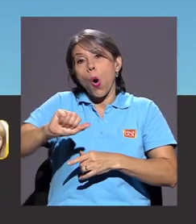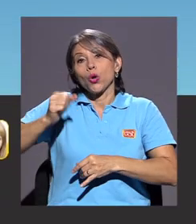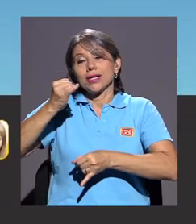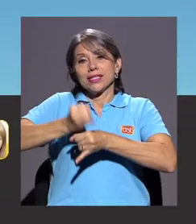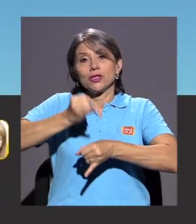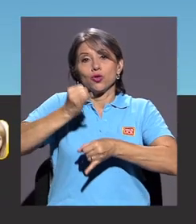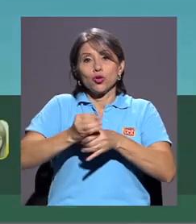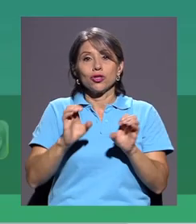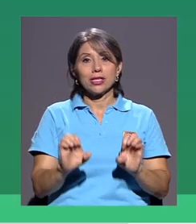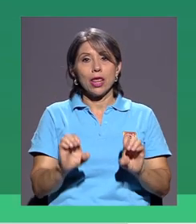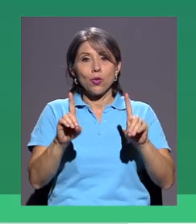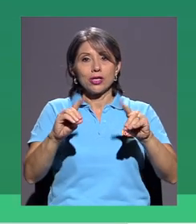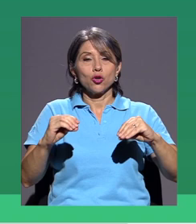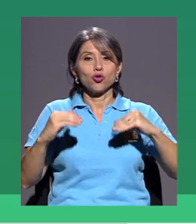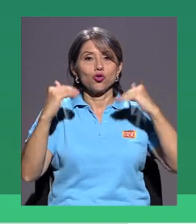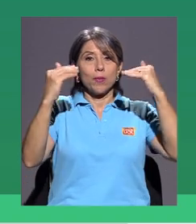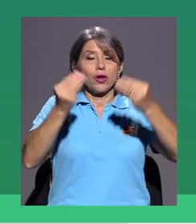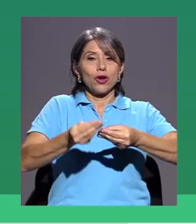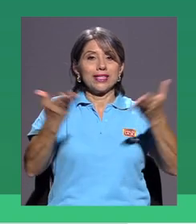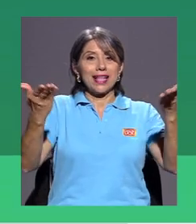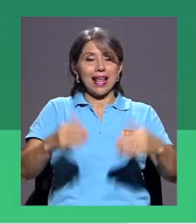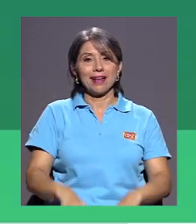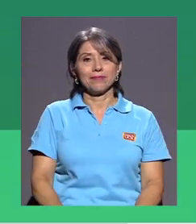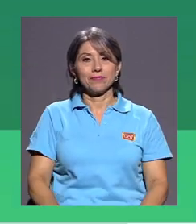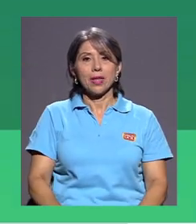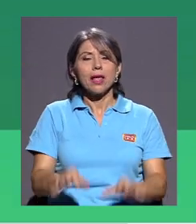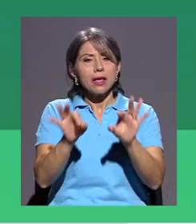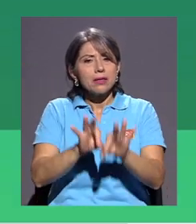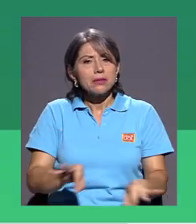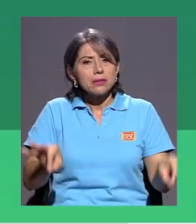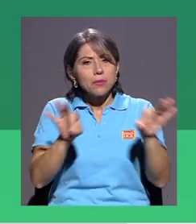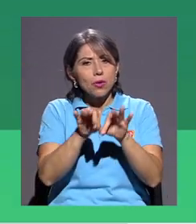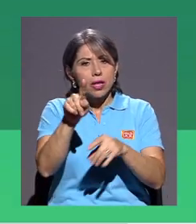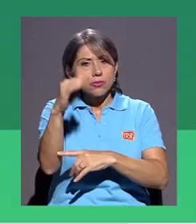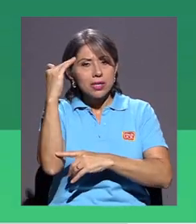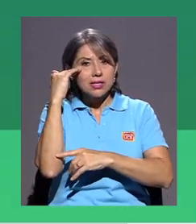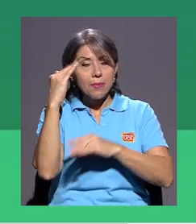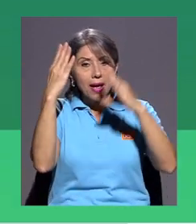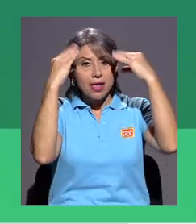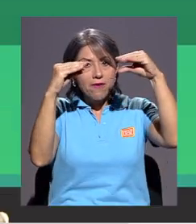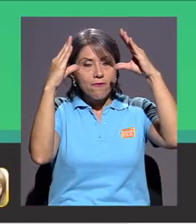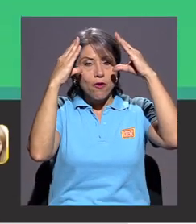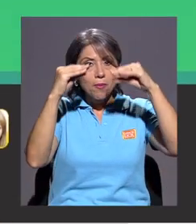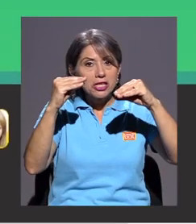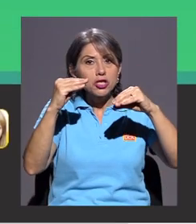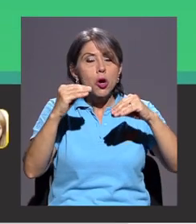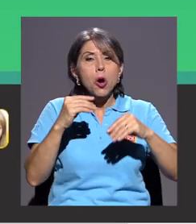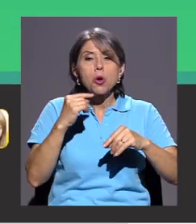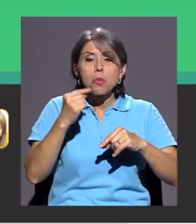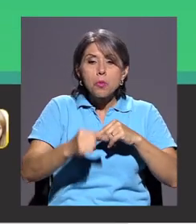de educación superior estatal. Es importante que usted sepa que la información